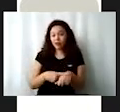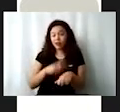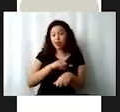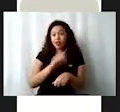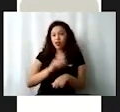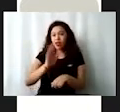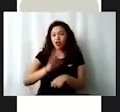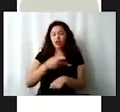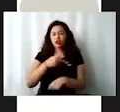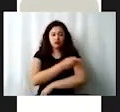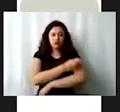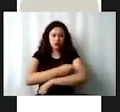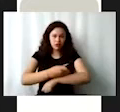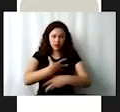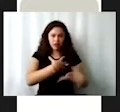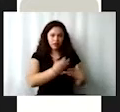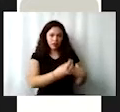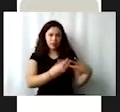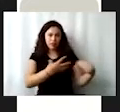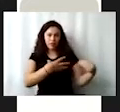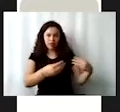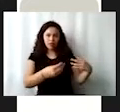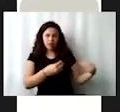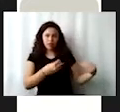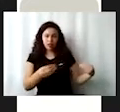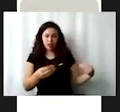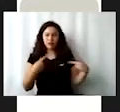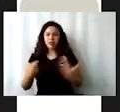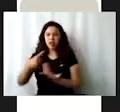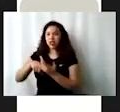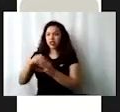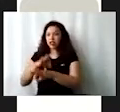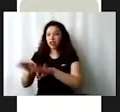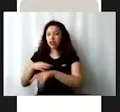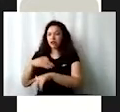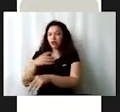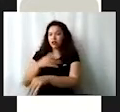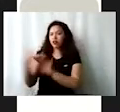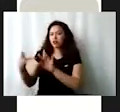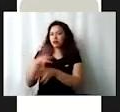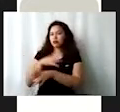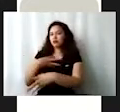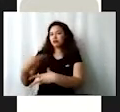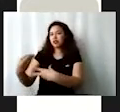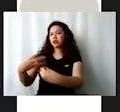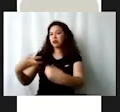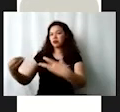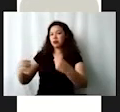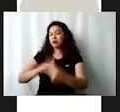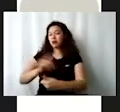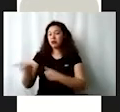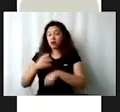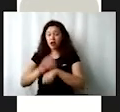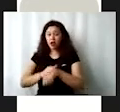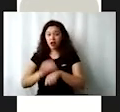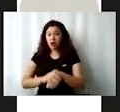su familia, a las personas con las que trabaja, a sus amigos, y no solamente eso, también enfermamos al